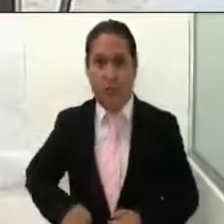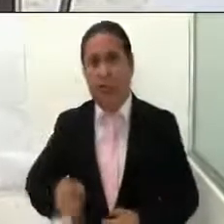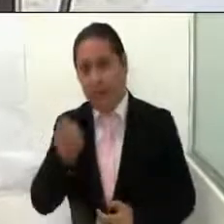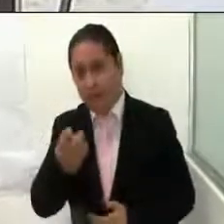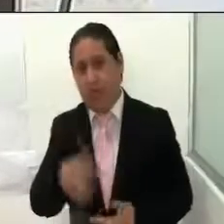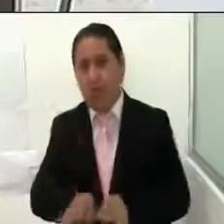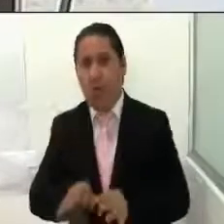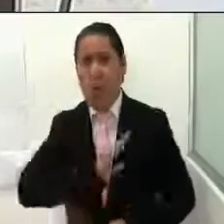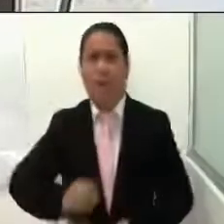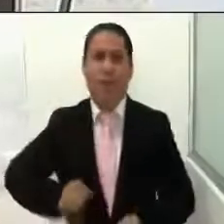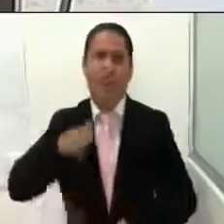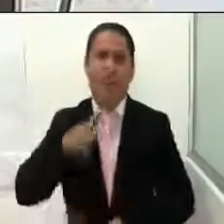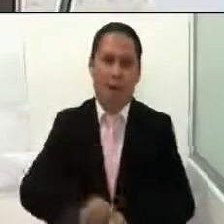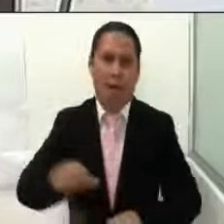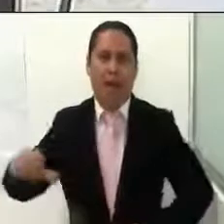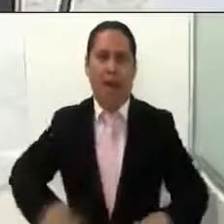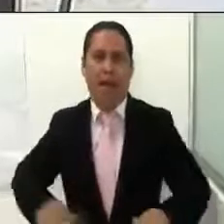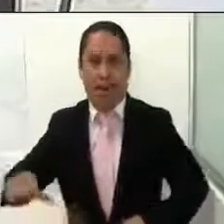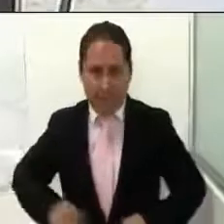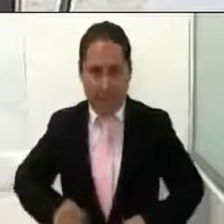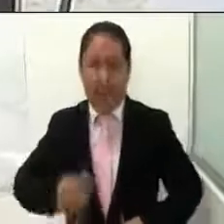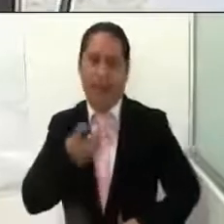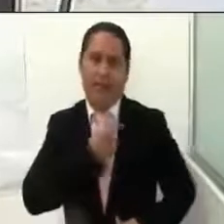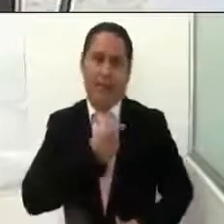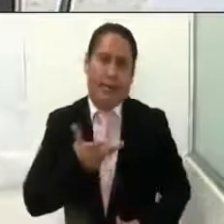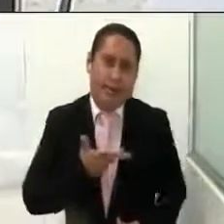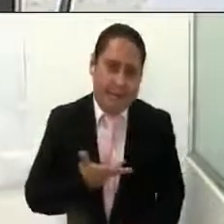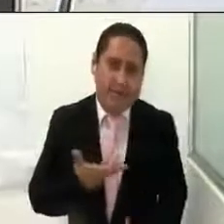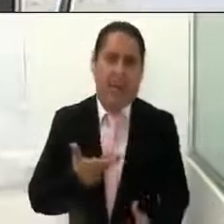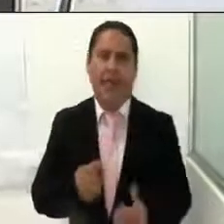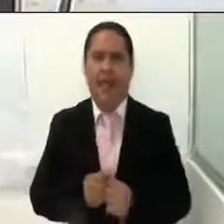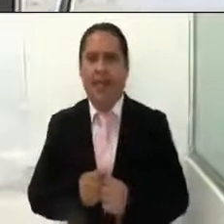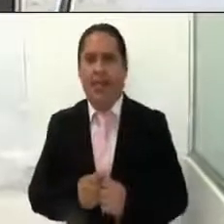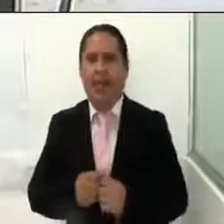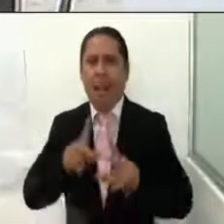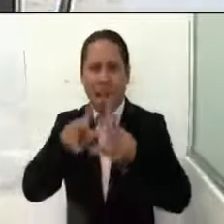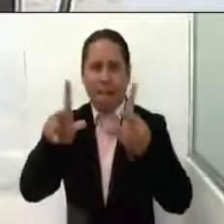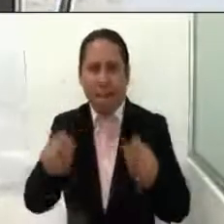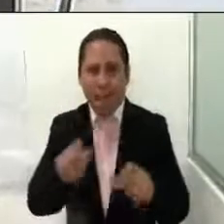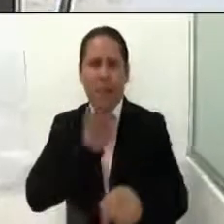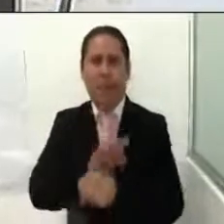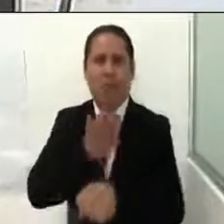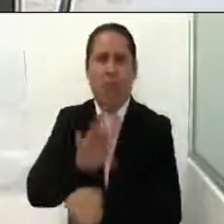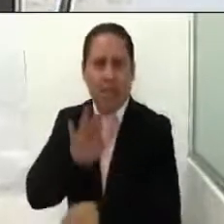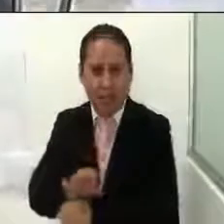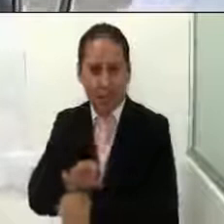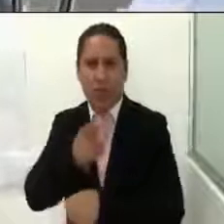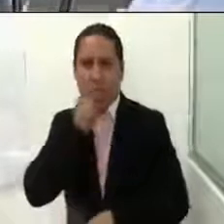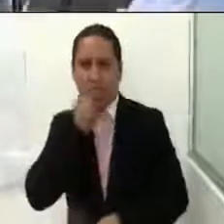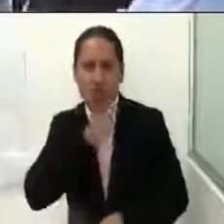que con sus acciones contribuyen a mantener la seguridad pública y la paz social es por ello